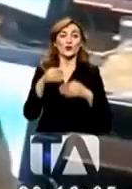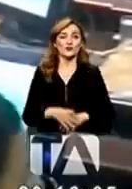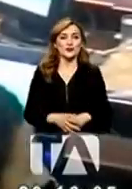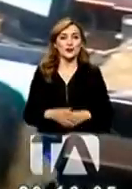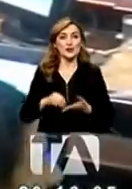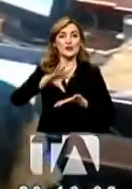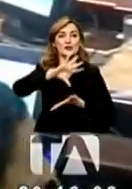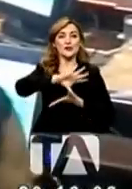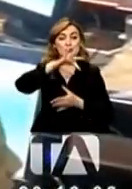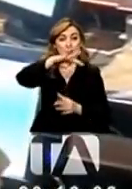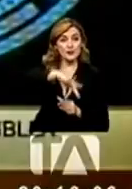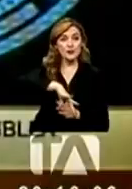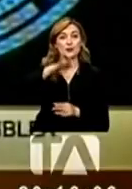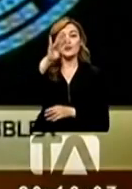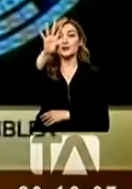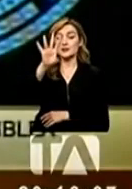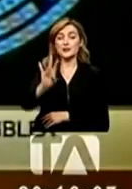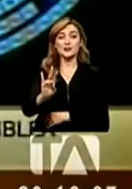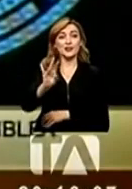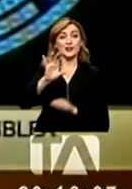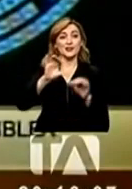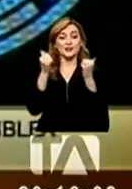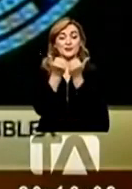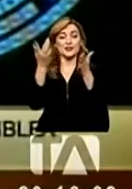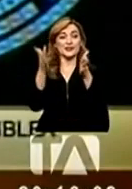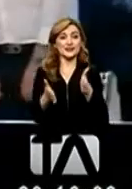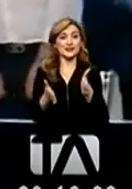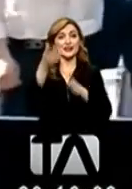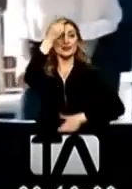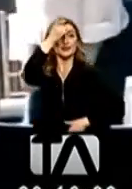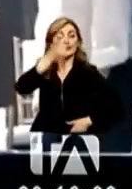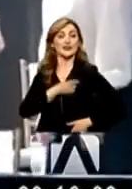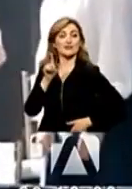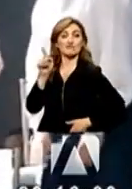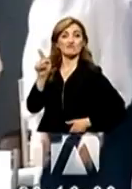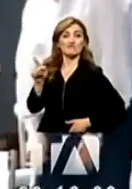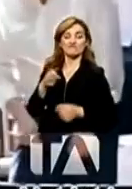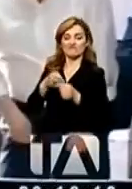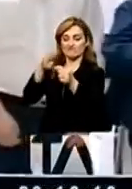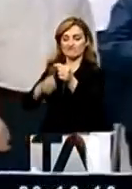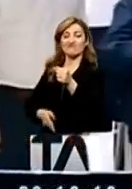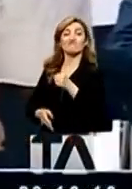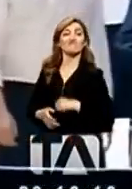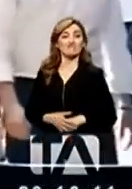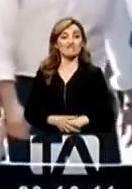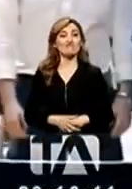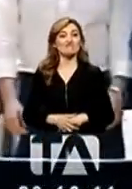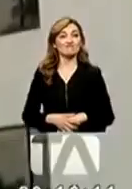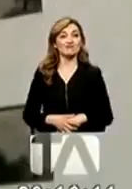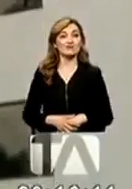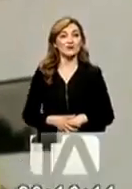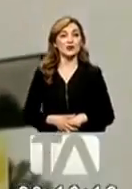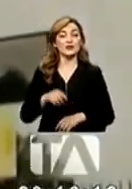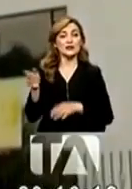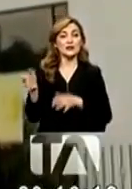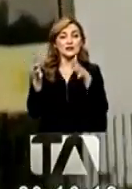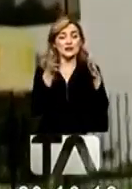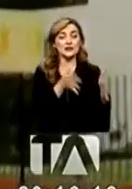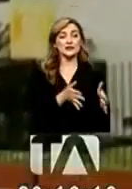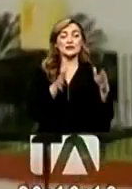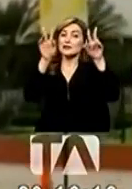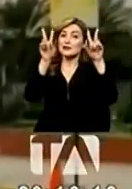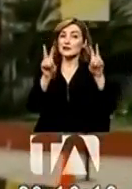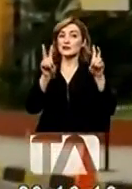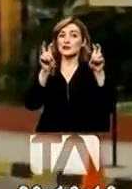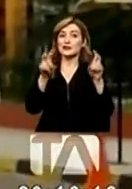la Asamblea, con los votos de 77 asambleístas, resuelve exigirle a María Alejandra Vicuña que renuncie a su cargo de vicepresidenta. Por otro lado, aparecen